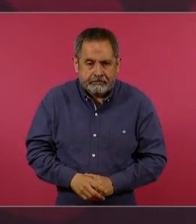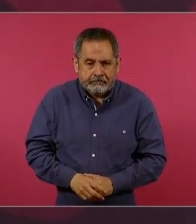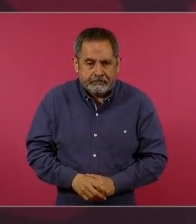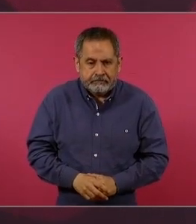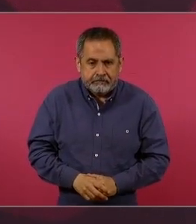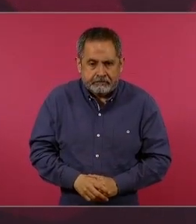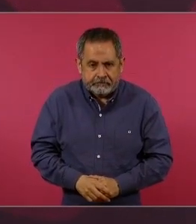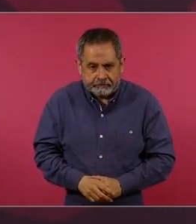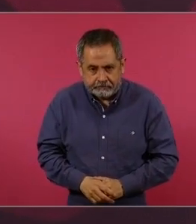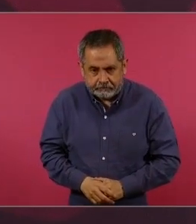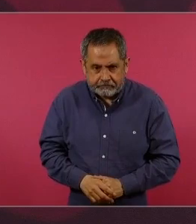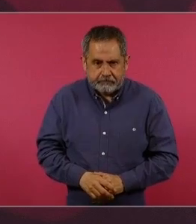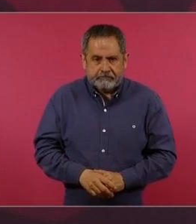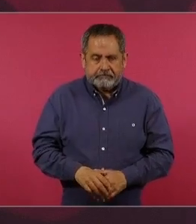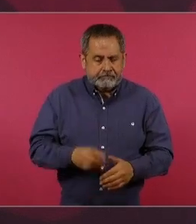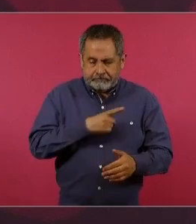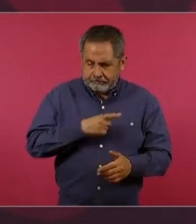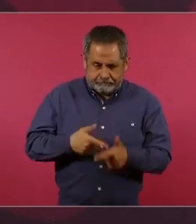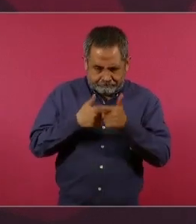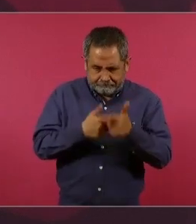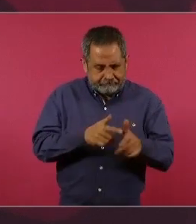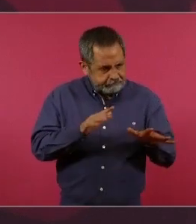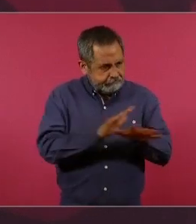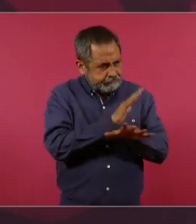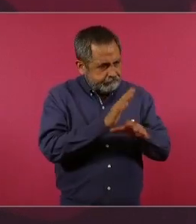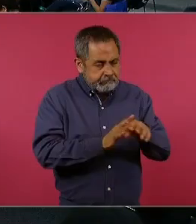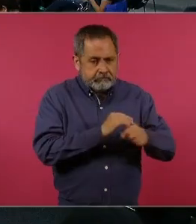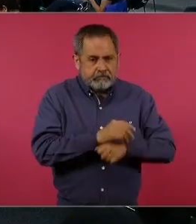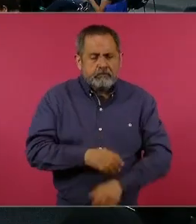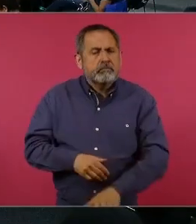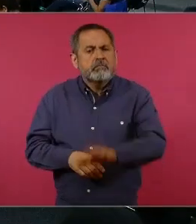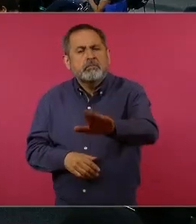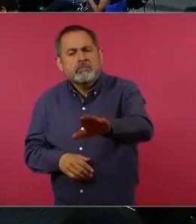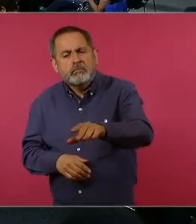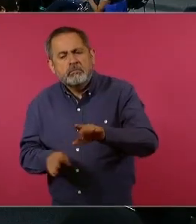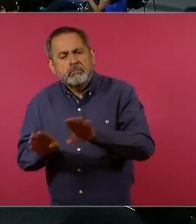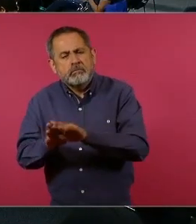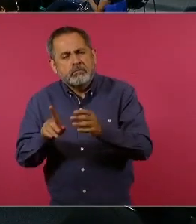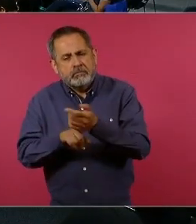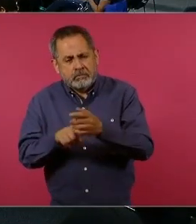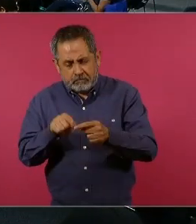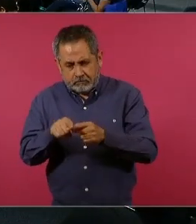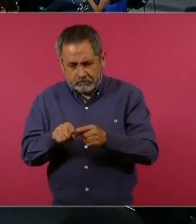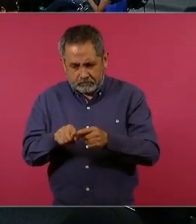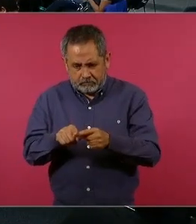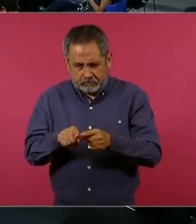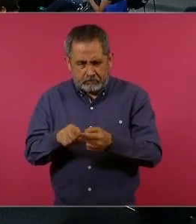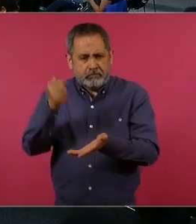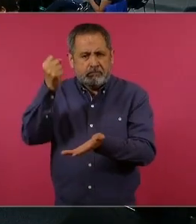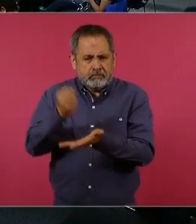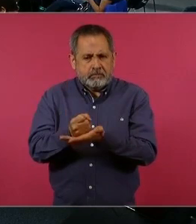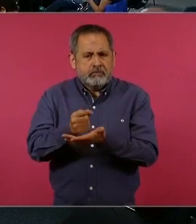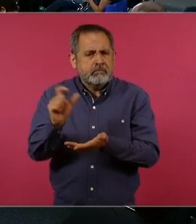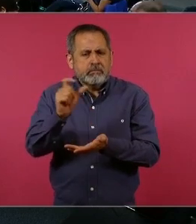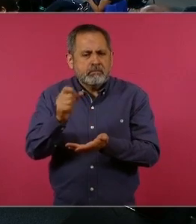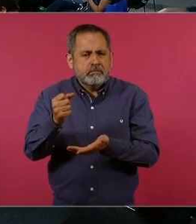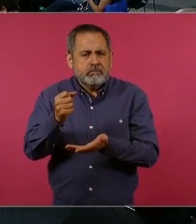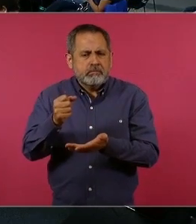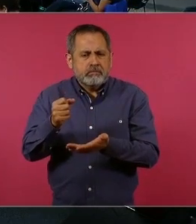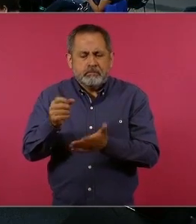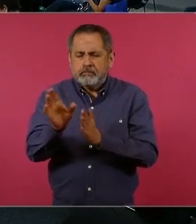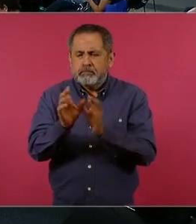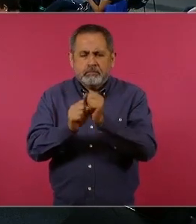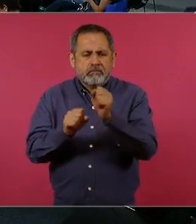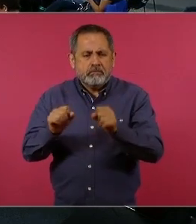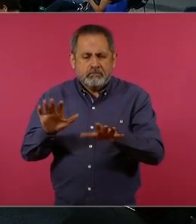seguir reformando. ¿Cree que esta reforma pueda pasar entonces hasta el próximo, hasta el primer trimestre de 2025 o a mediados